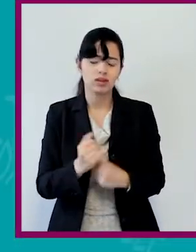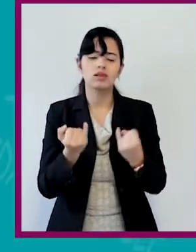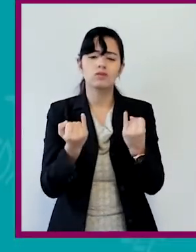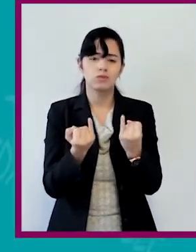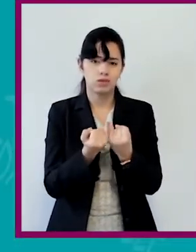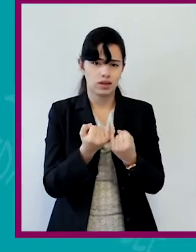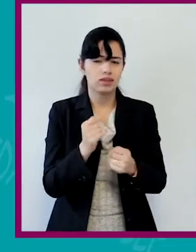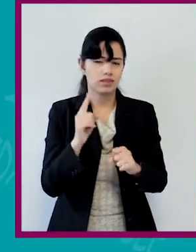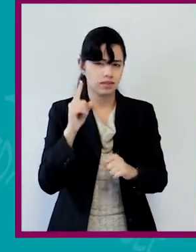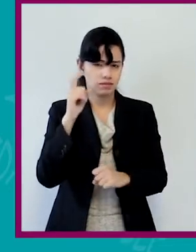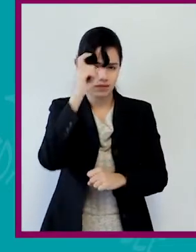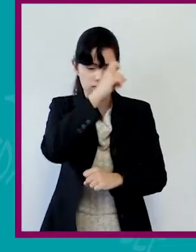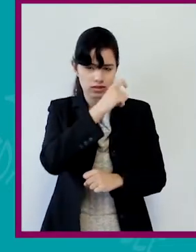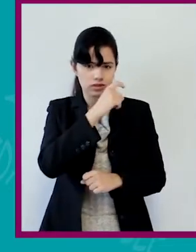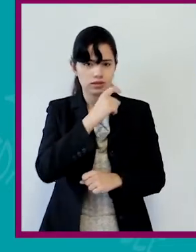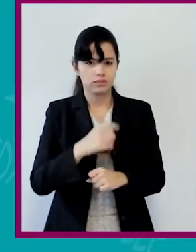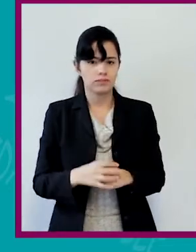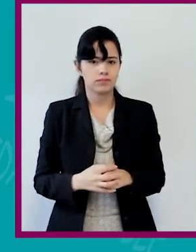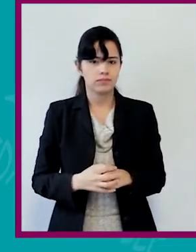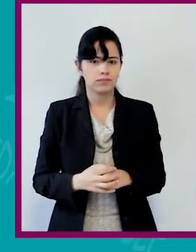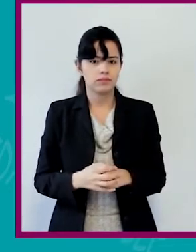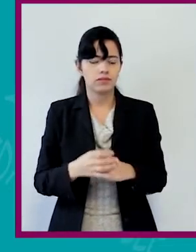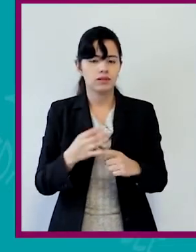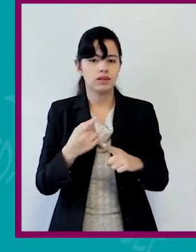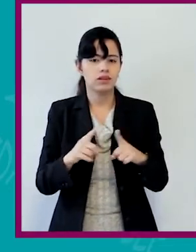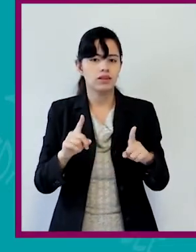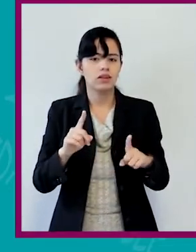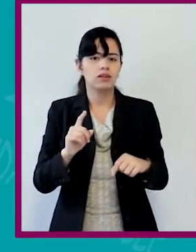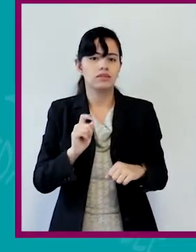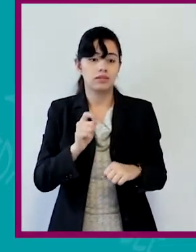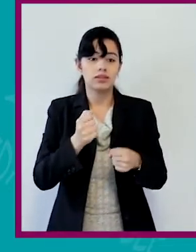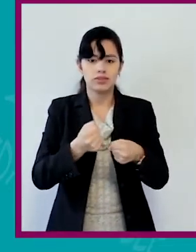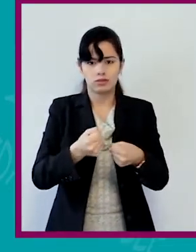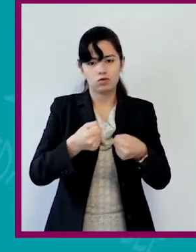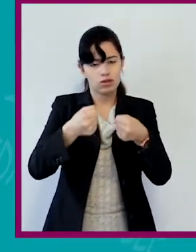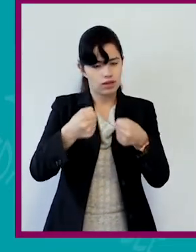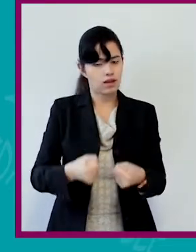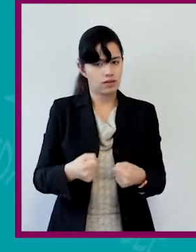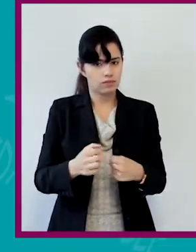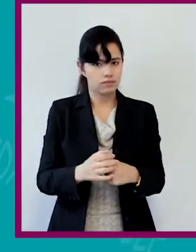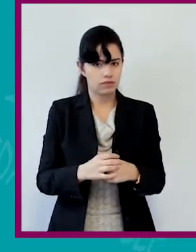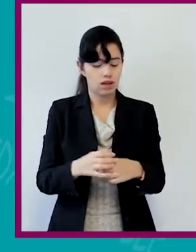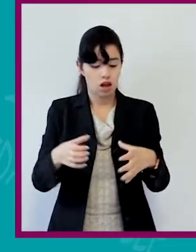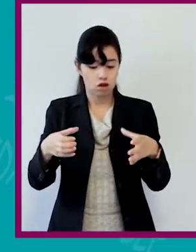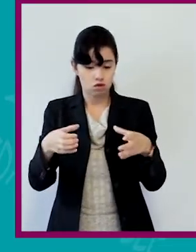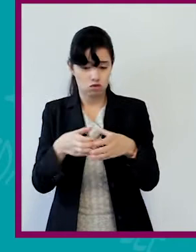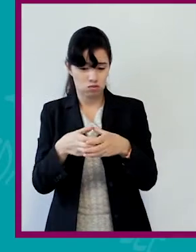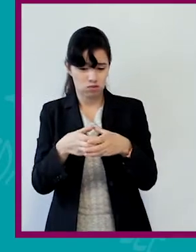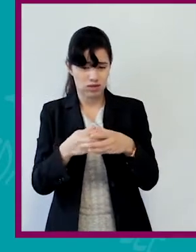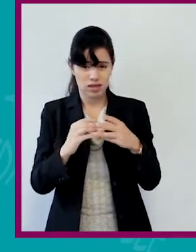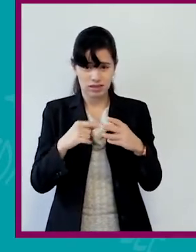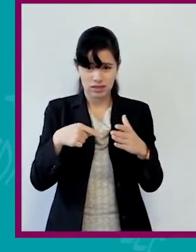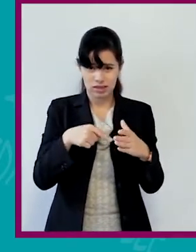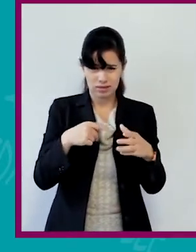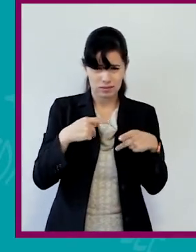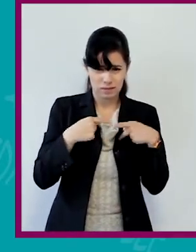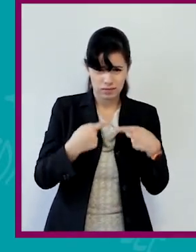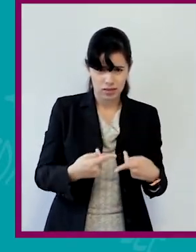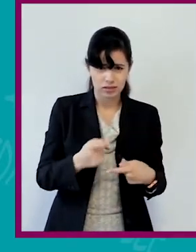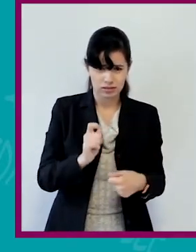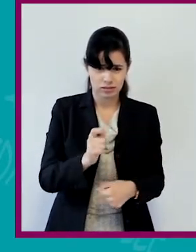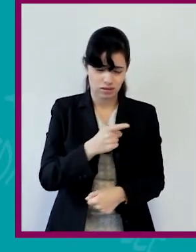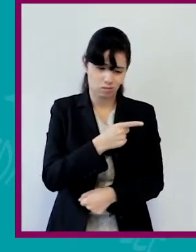satisfactor no lo hay. También hay dificultad o diferencia de acceso a la